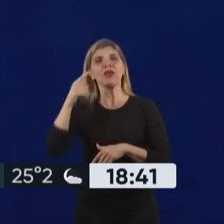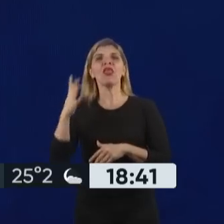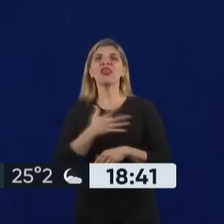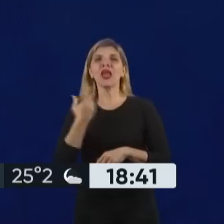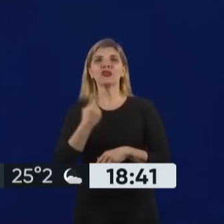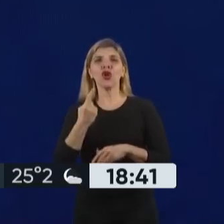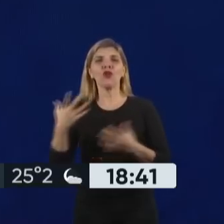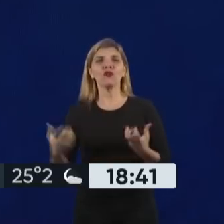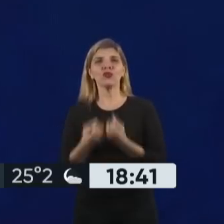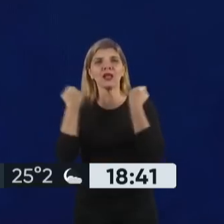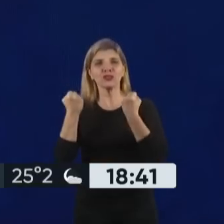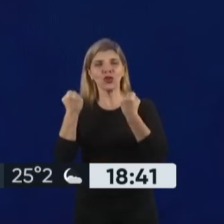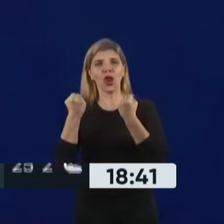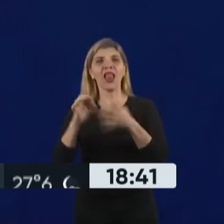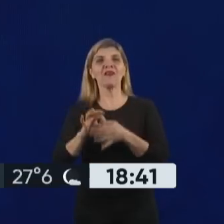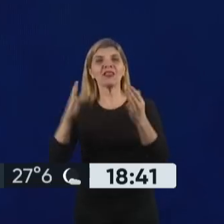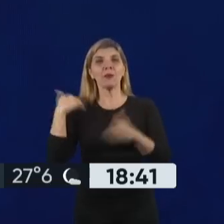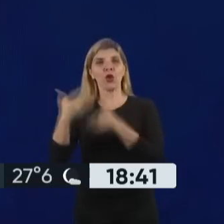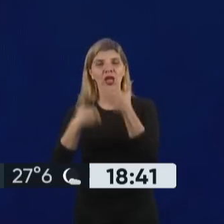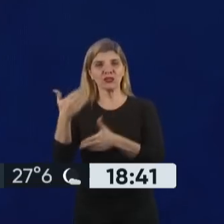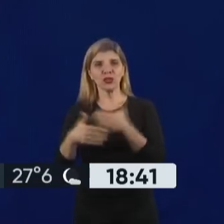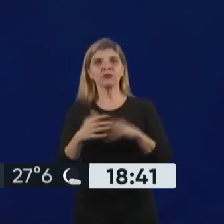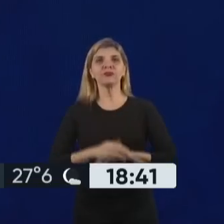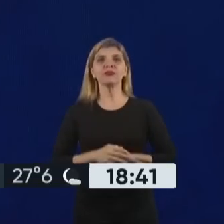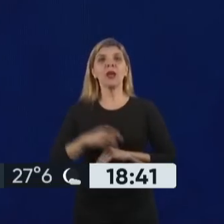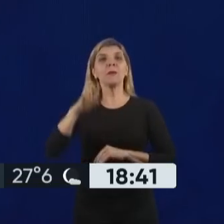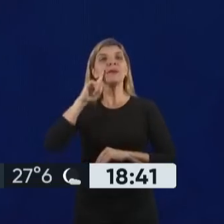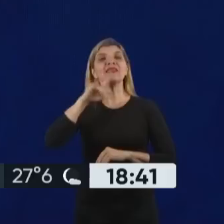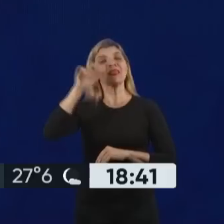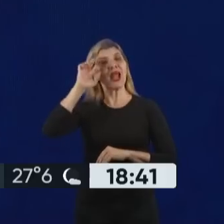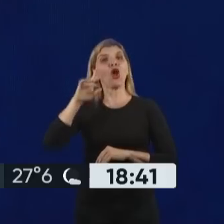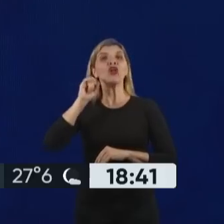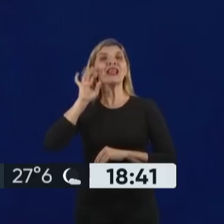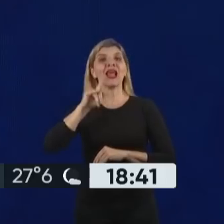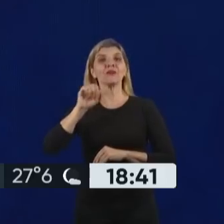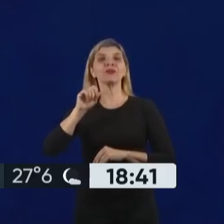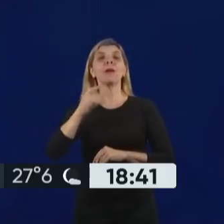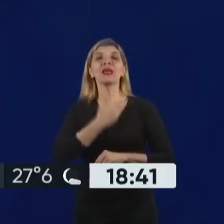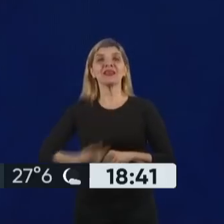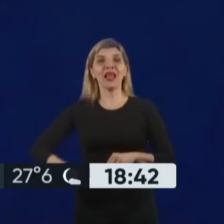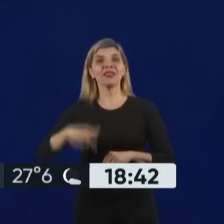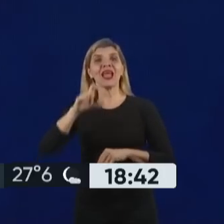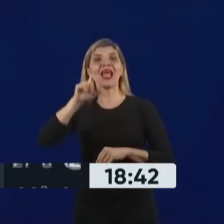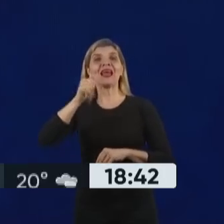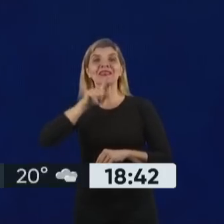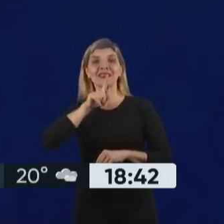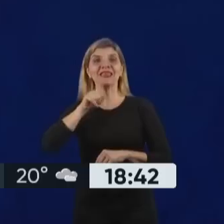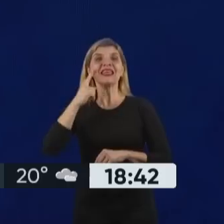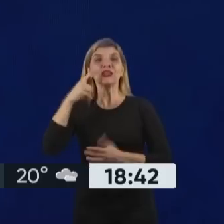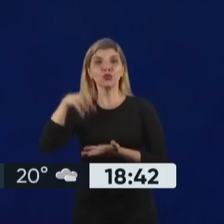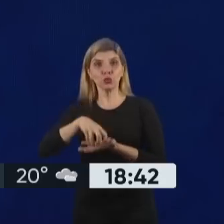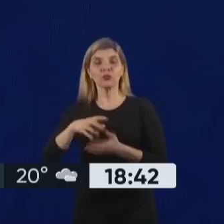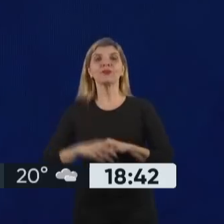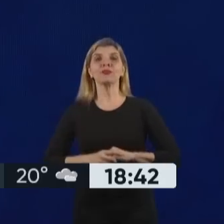director de la Fundación Libertad y Progreso, y a Peter Gotler, presidente del Cato Institute, por permitirme hablar en